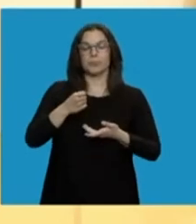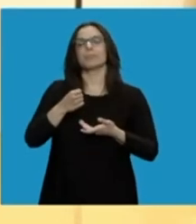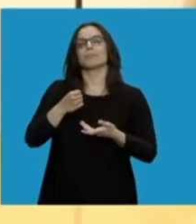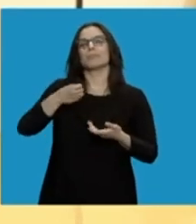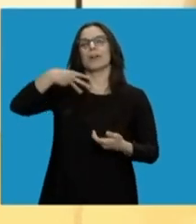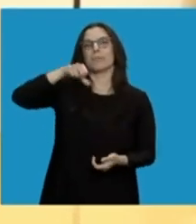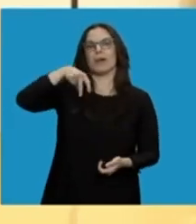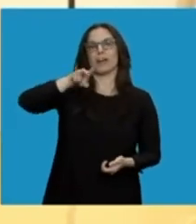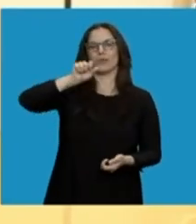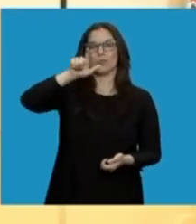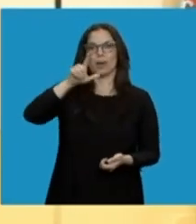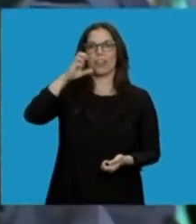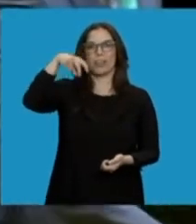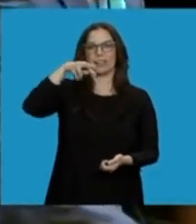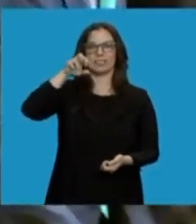Giraldo.